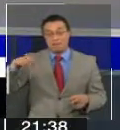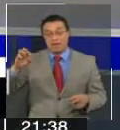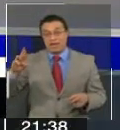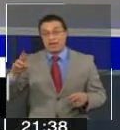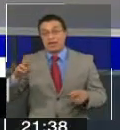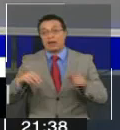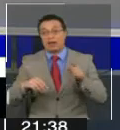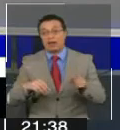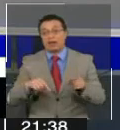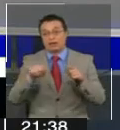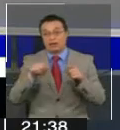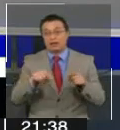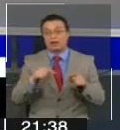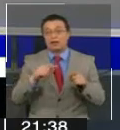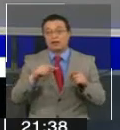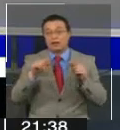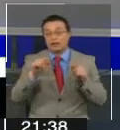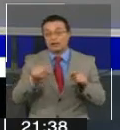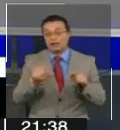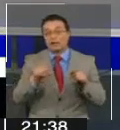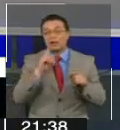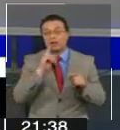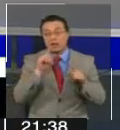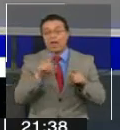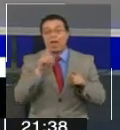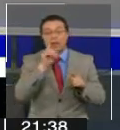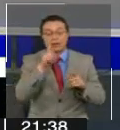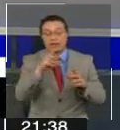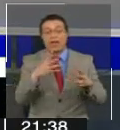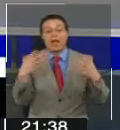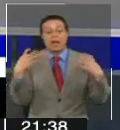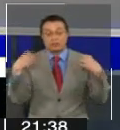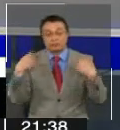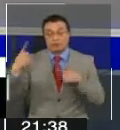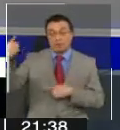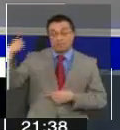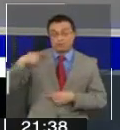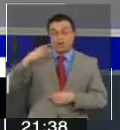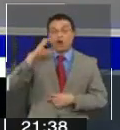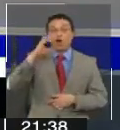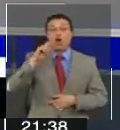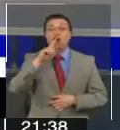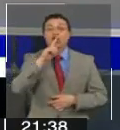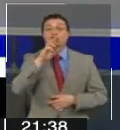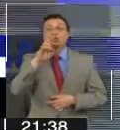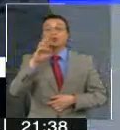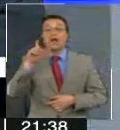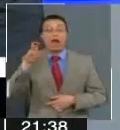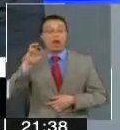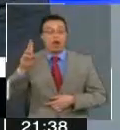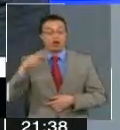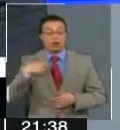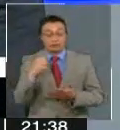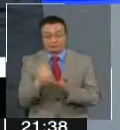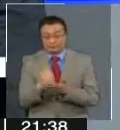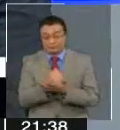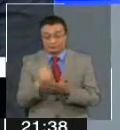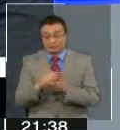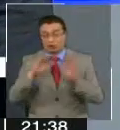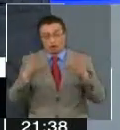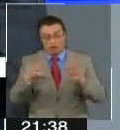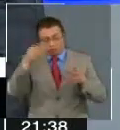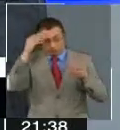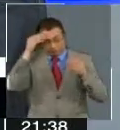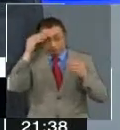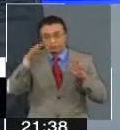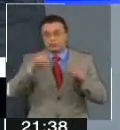señor Sami Mainemer era quien tenía la delegación de parte del Contralor de revisar las pensiones de Contralor. De tomar razón de las